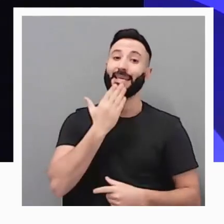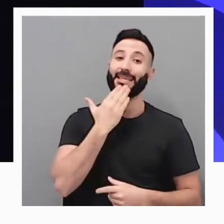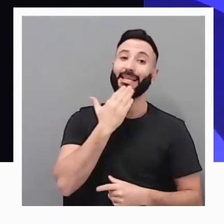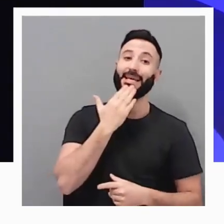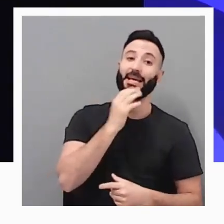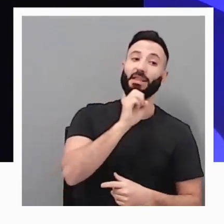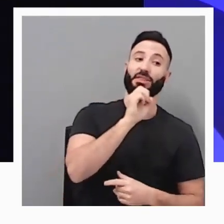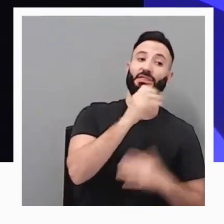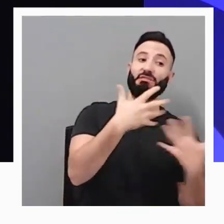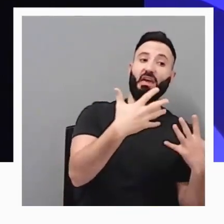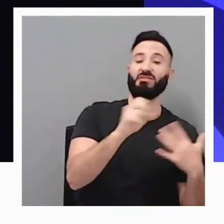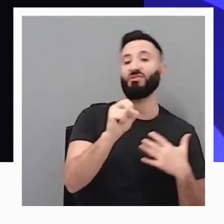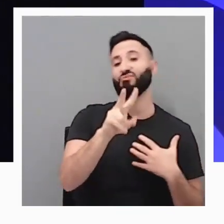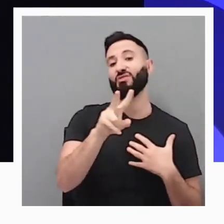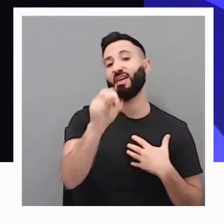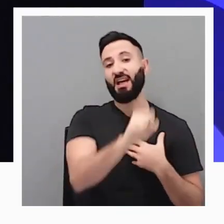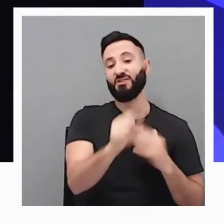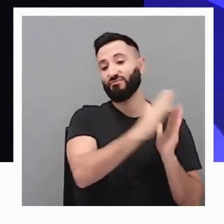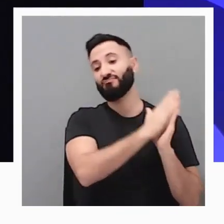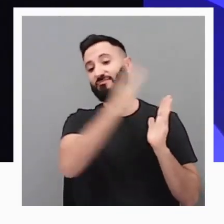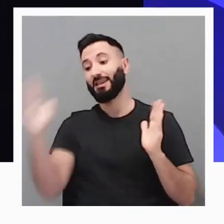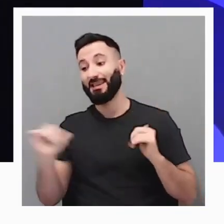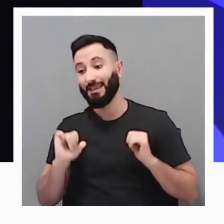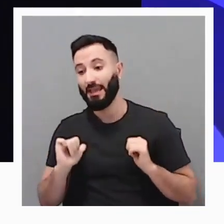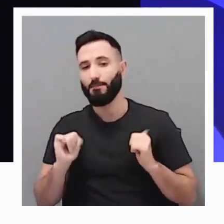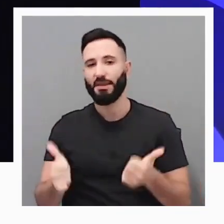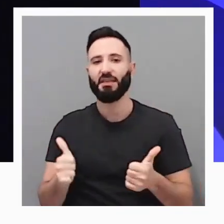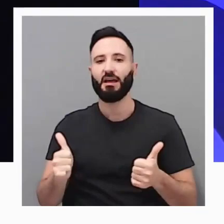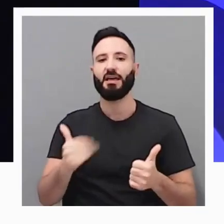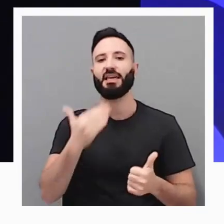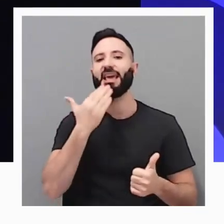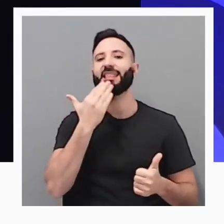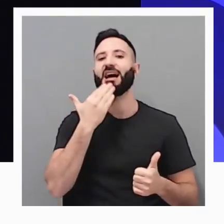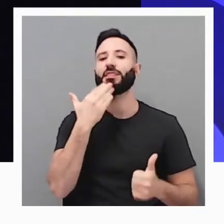12 años, porque es cuando empiezan su pubertad, su